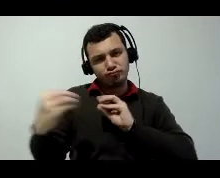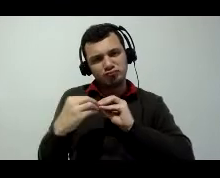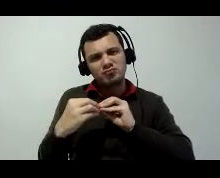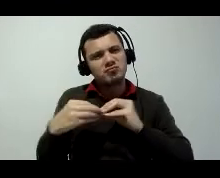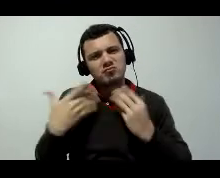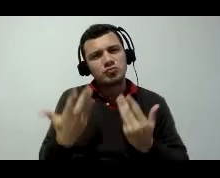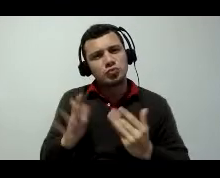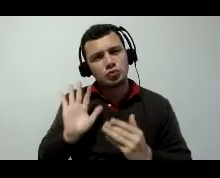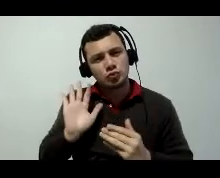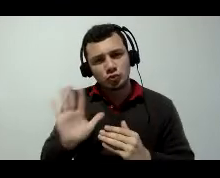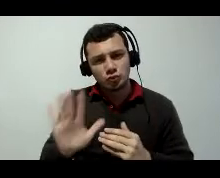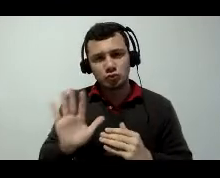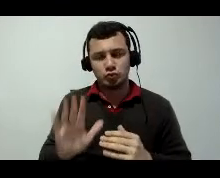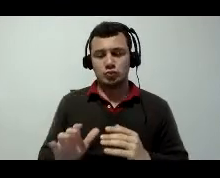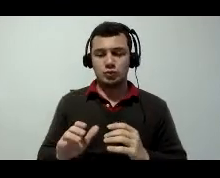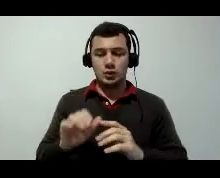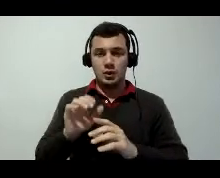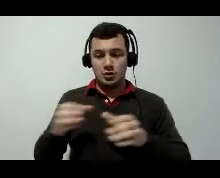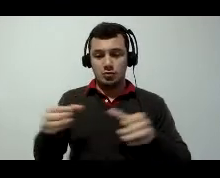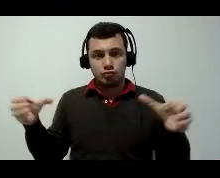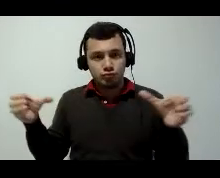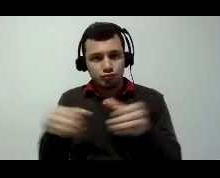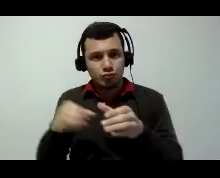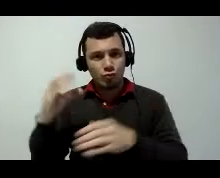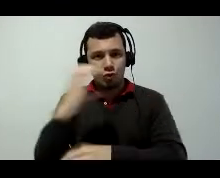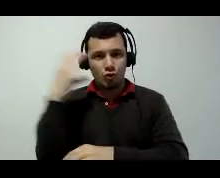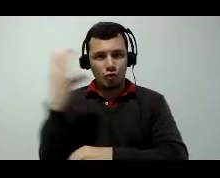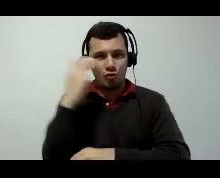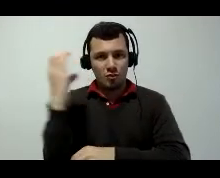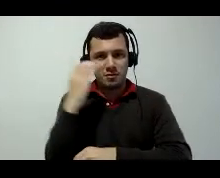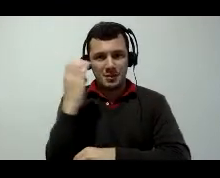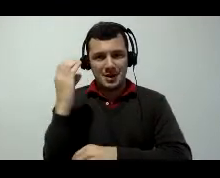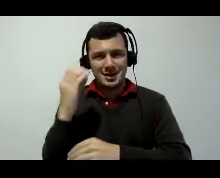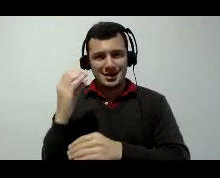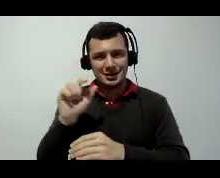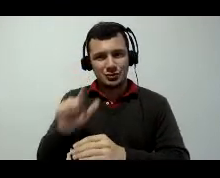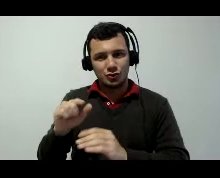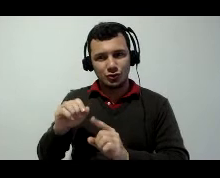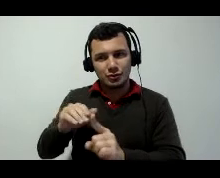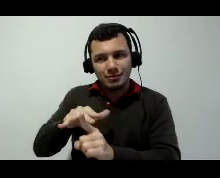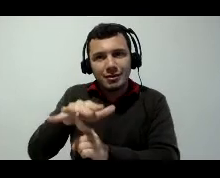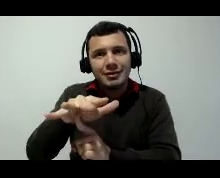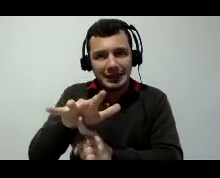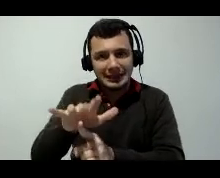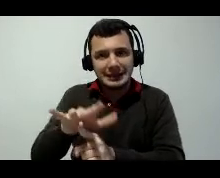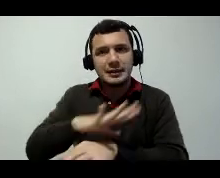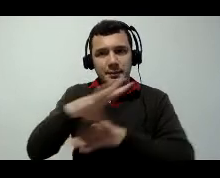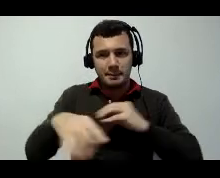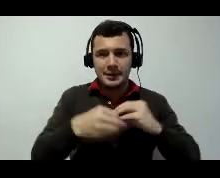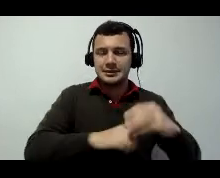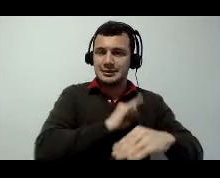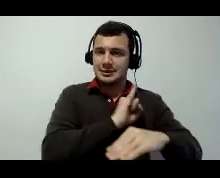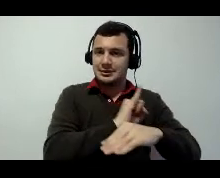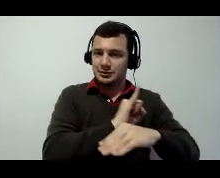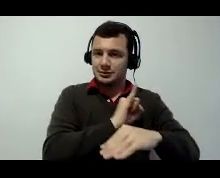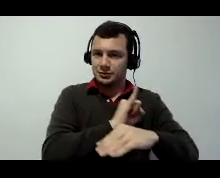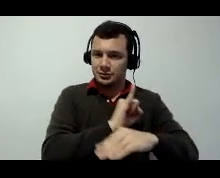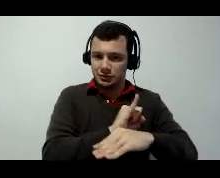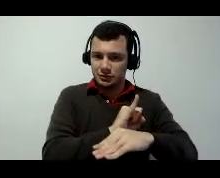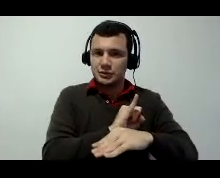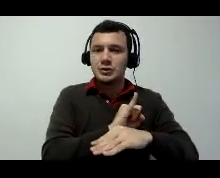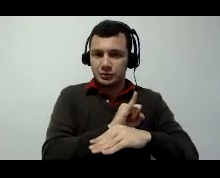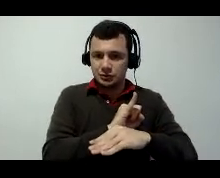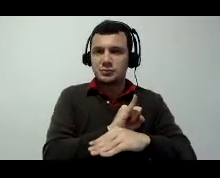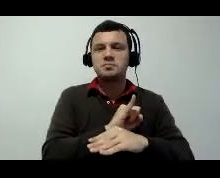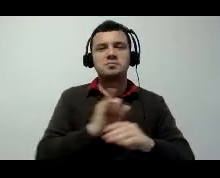Colombiana de Infectología y el Instituto de Evaluación Tecnológica en Salud. Todo lo que ustedes vean al inferior de sus